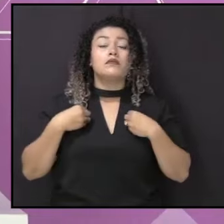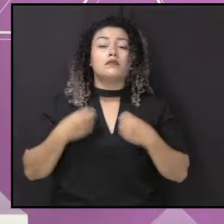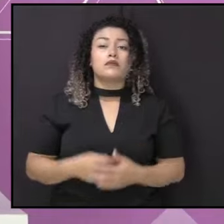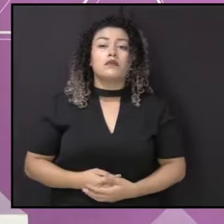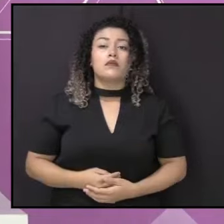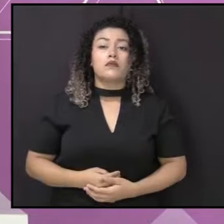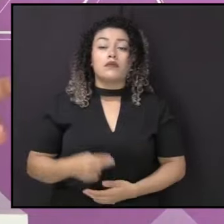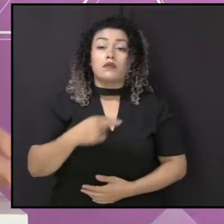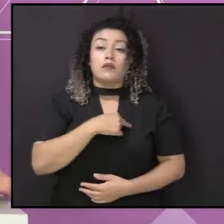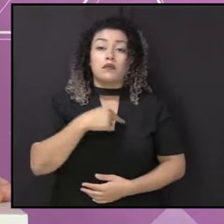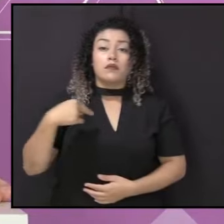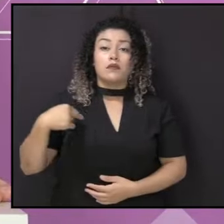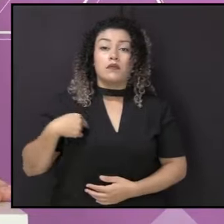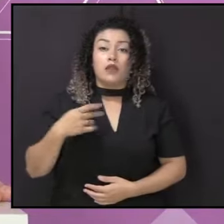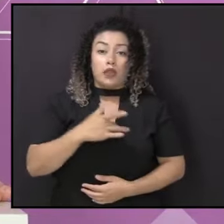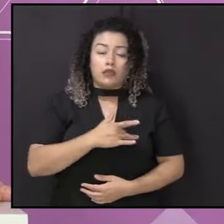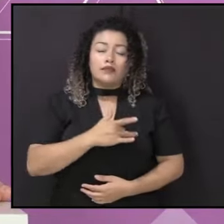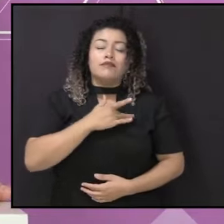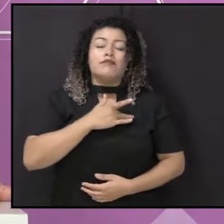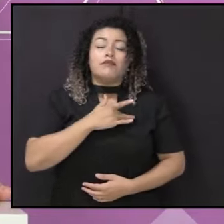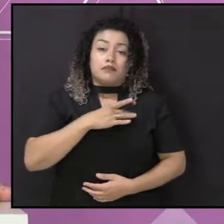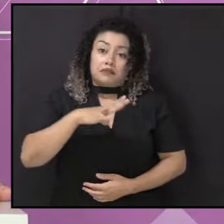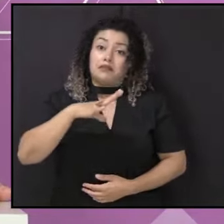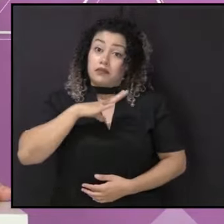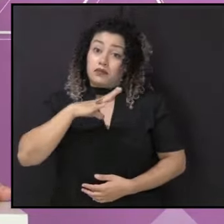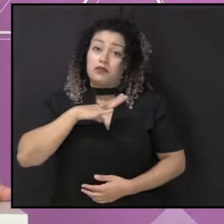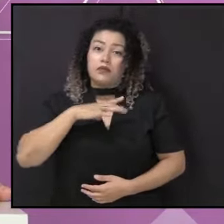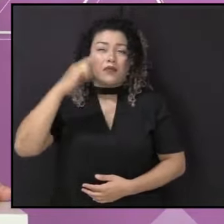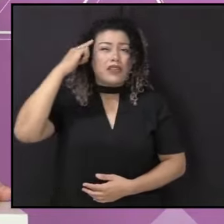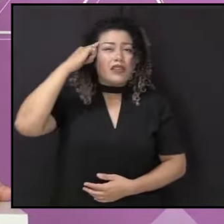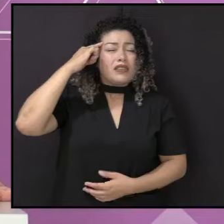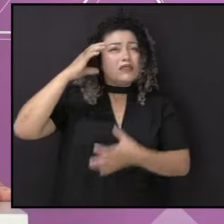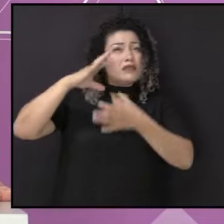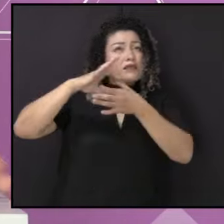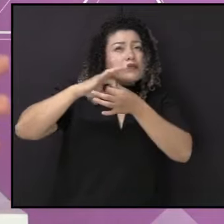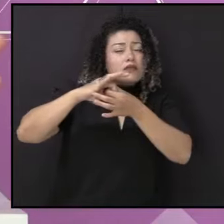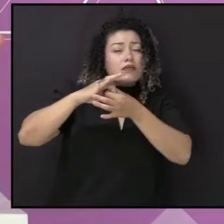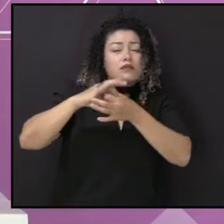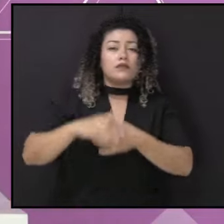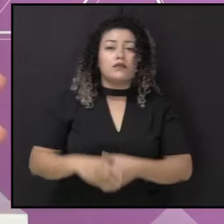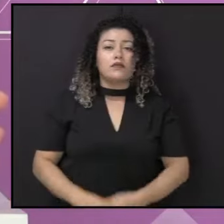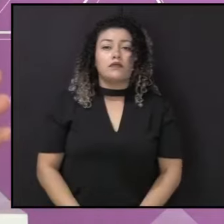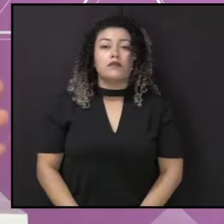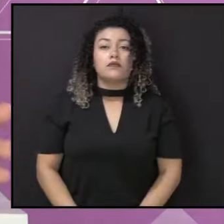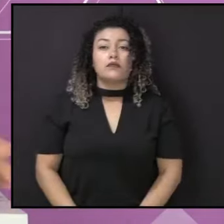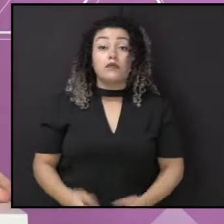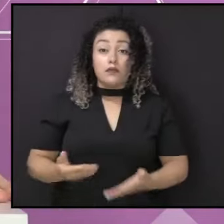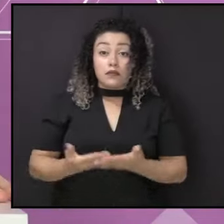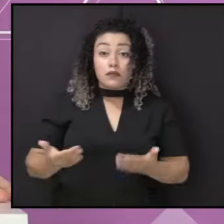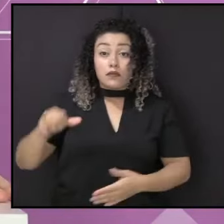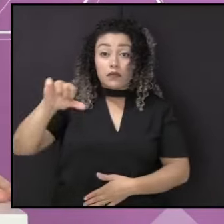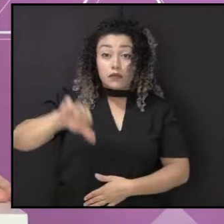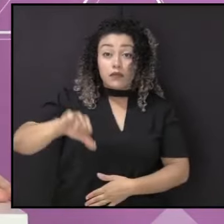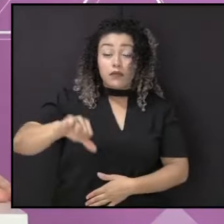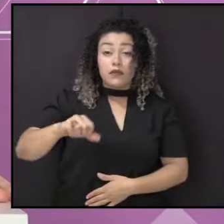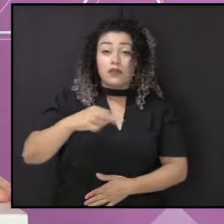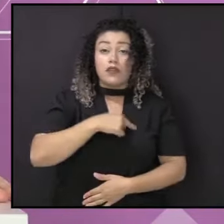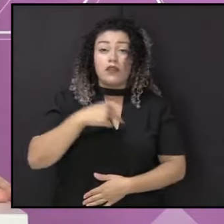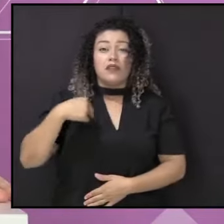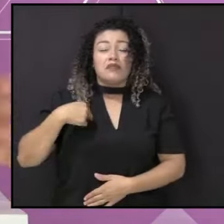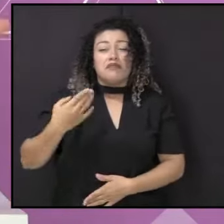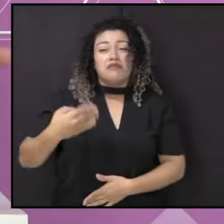humanos somos socialmente emocionales y dependemos mucho de nuestras emociones. En la actualidad, las personas se van por la parte